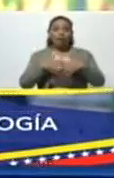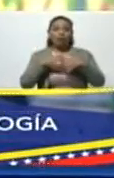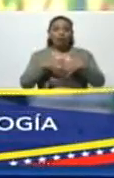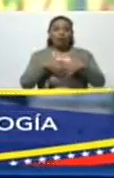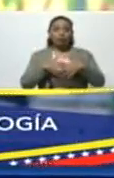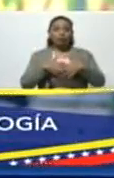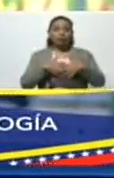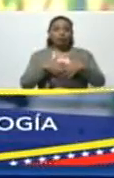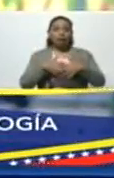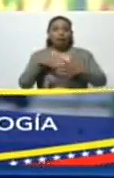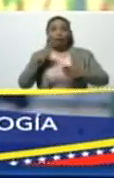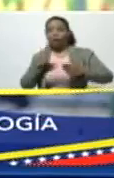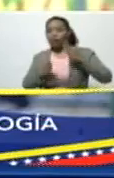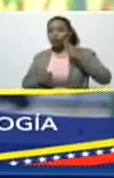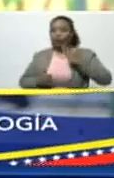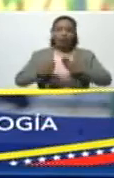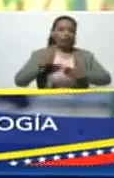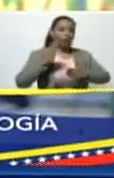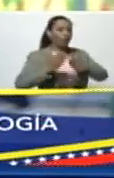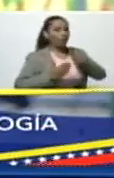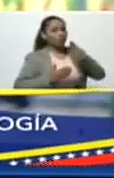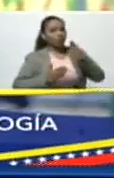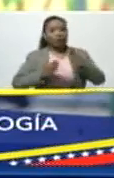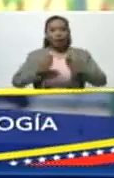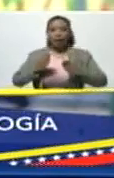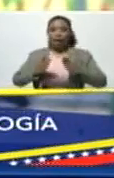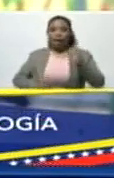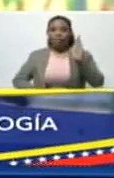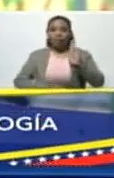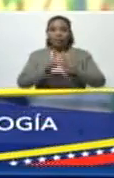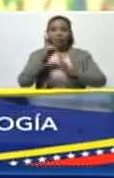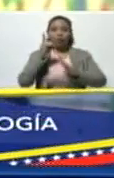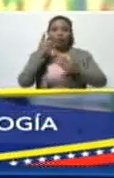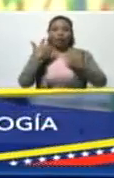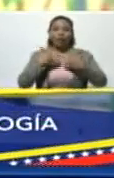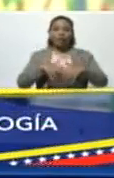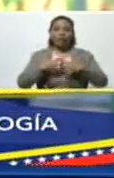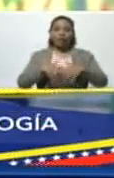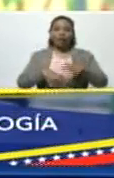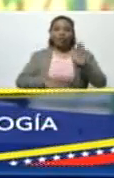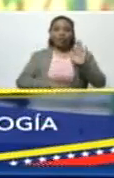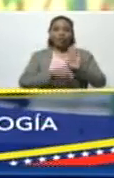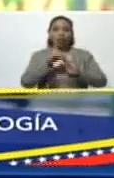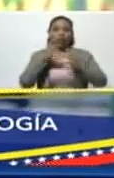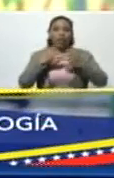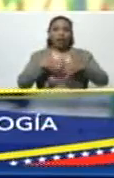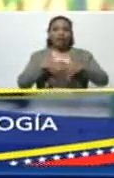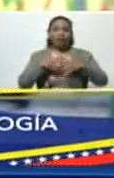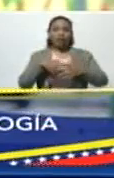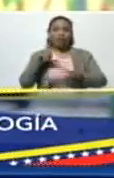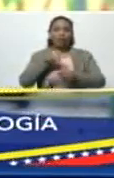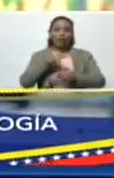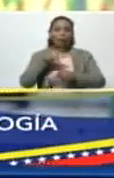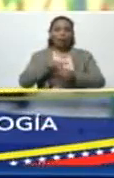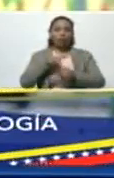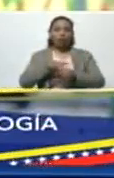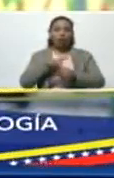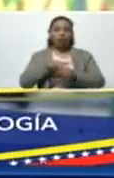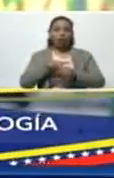la robótica, al desarrollo de la industria, al desarrollo de la industria petrolera y de